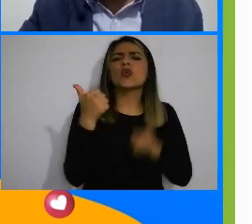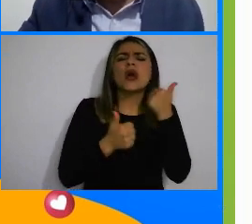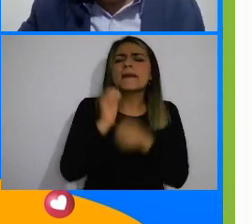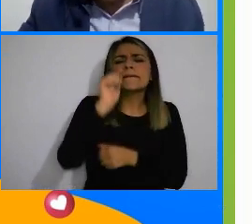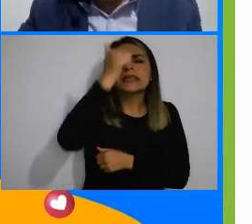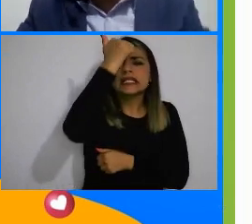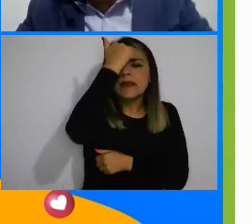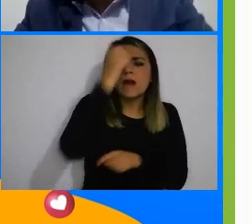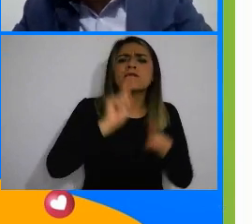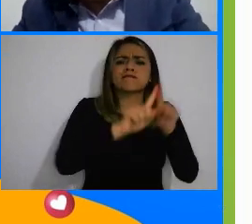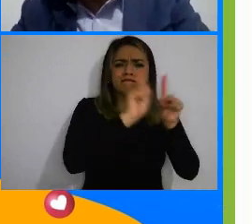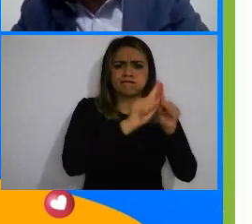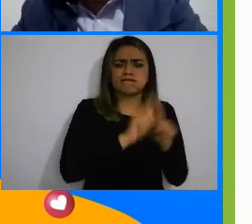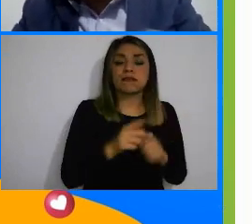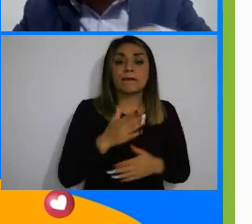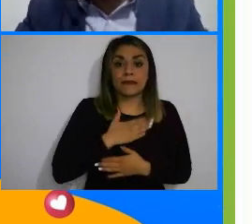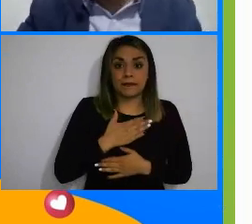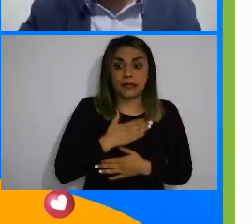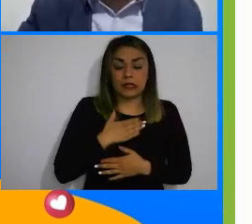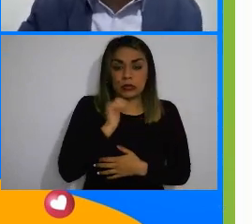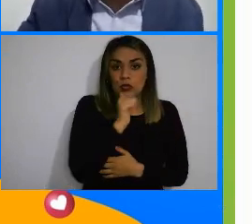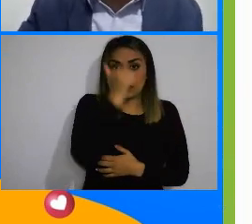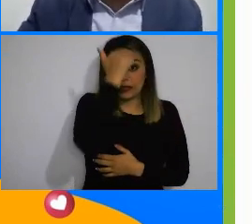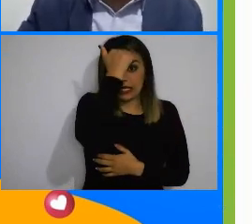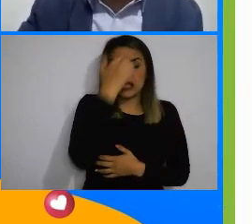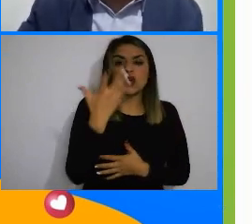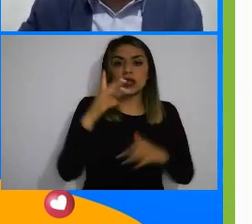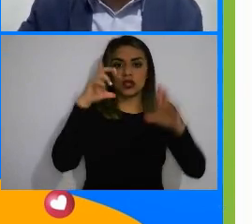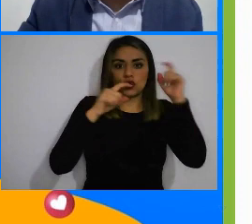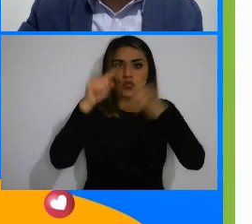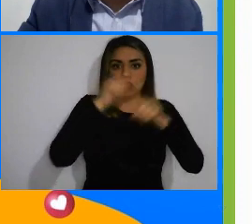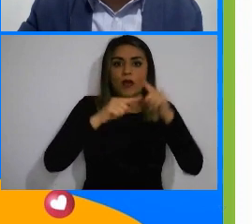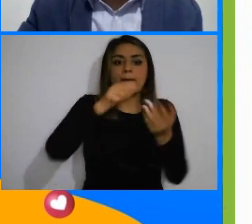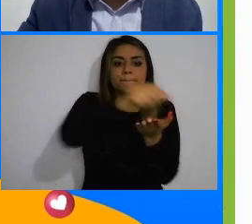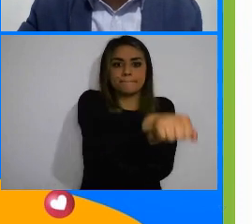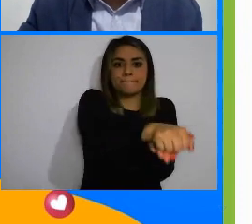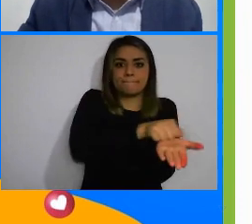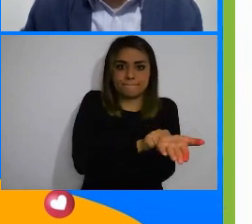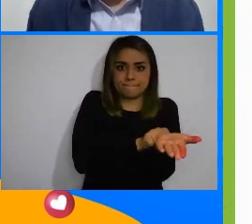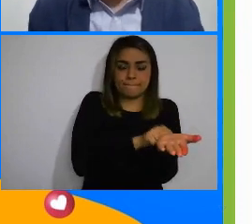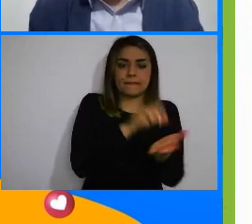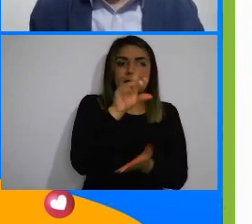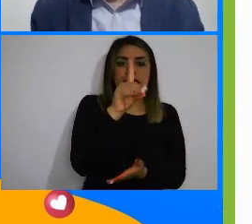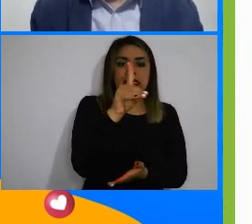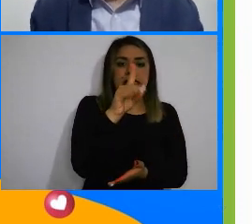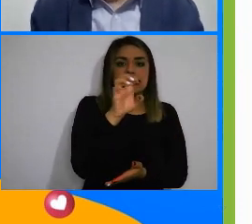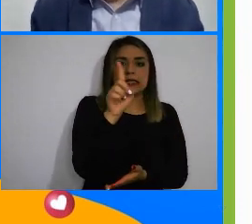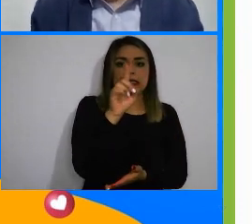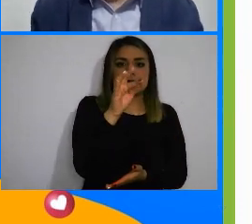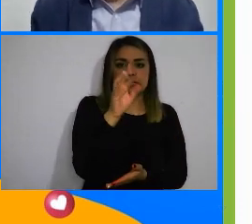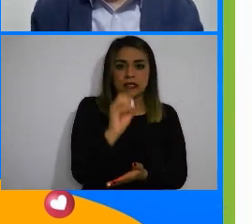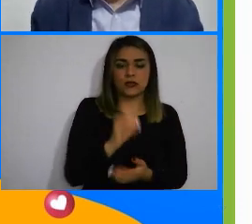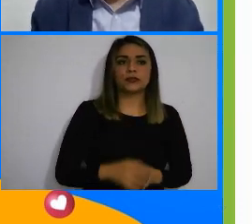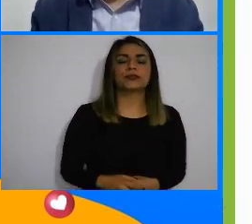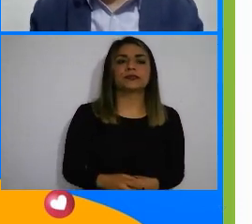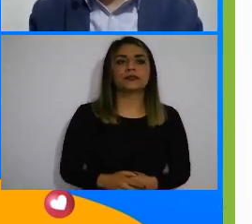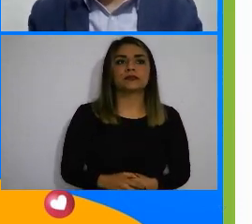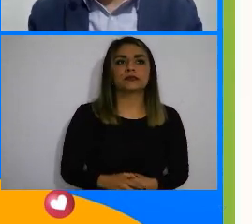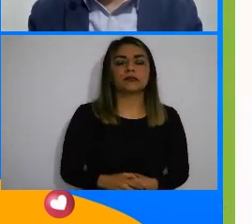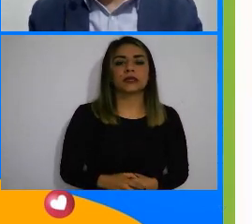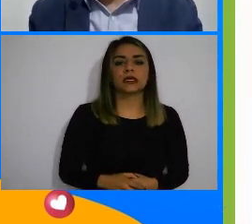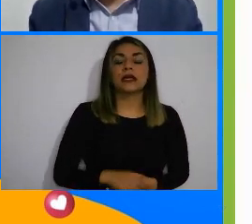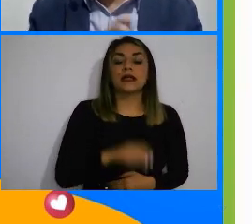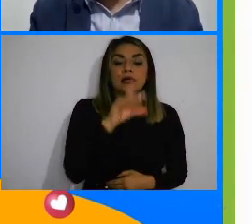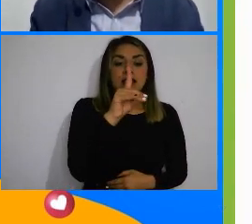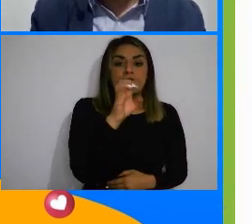además de otros, pero estos para mí porque son fundamentales en el turismo. Por ejemplo, los desiertos. Cuando yo hablo de desiertos, tense en cuenta de